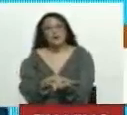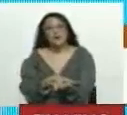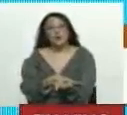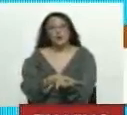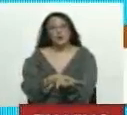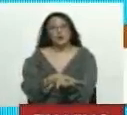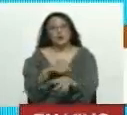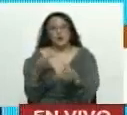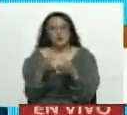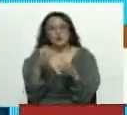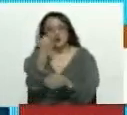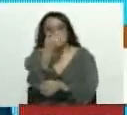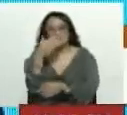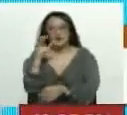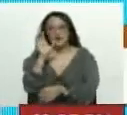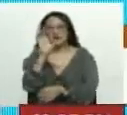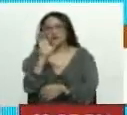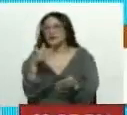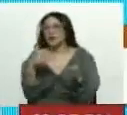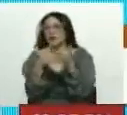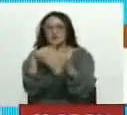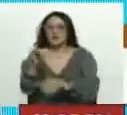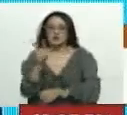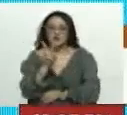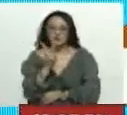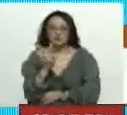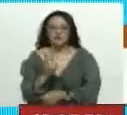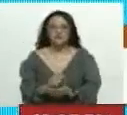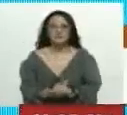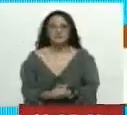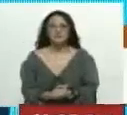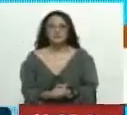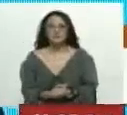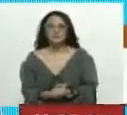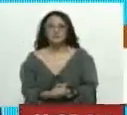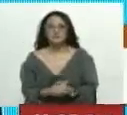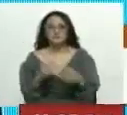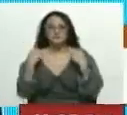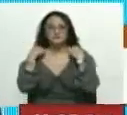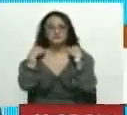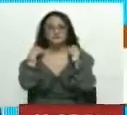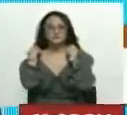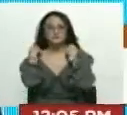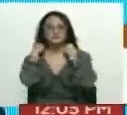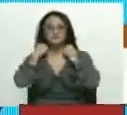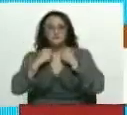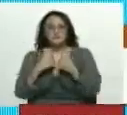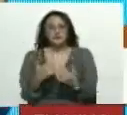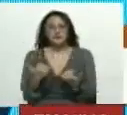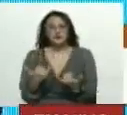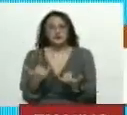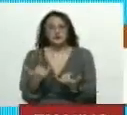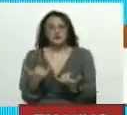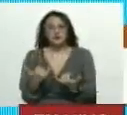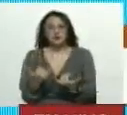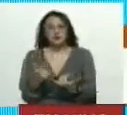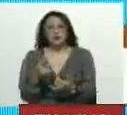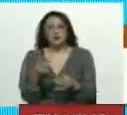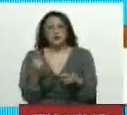guerra imperialista contra Venezuela y allí digamos factor